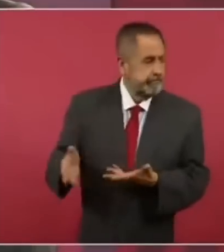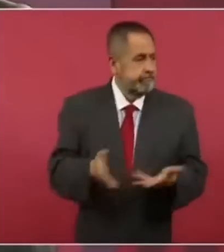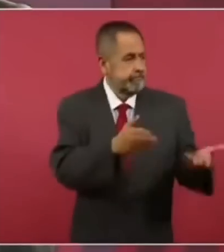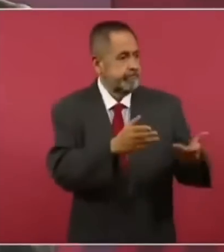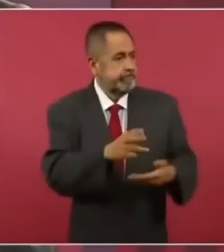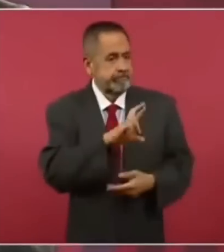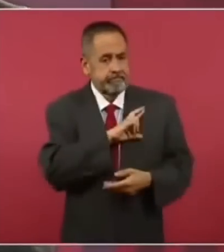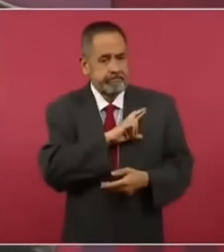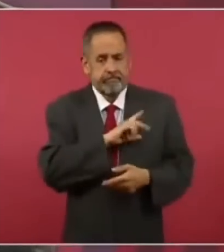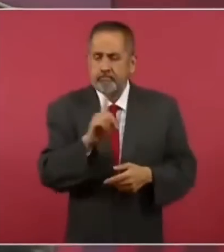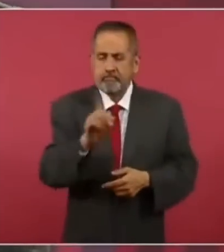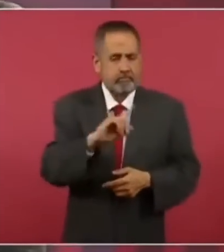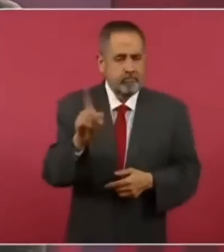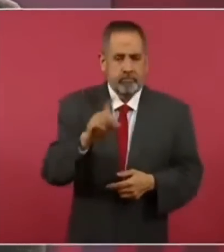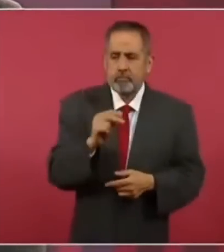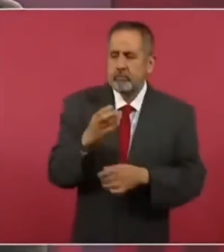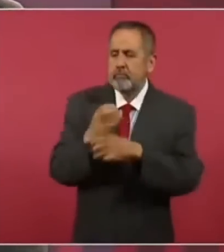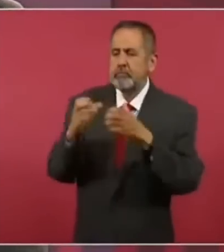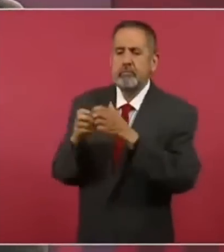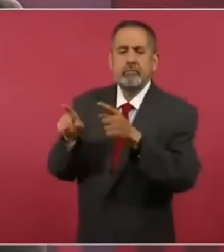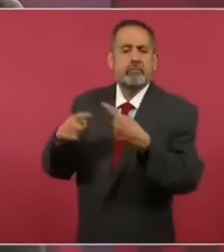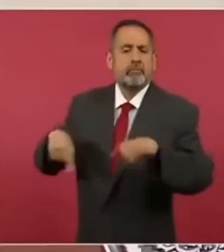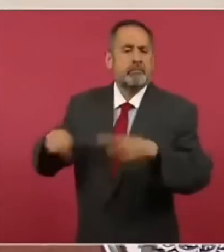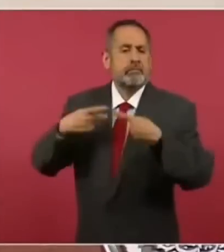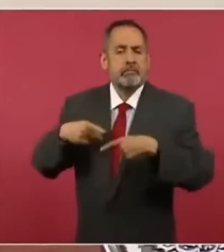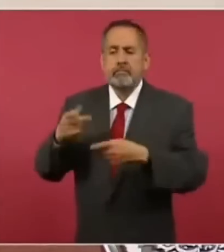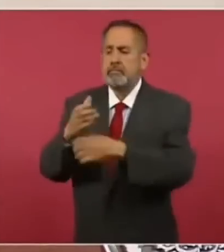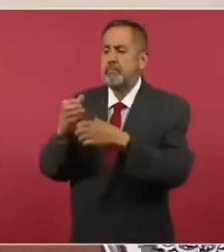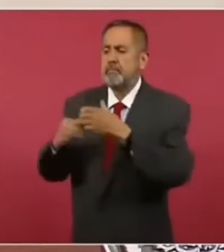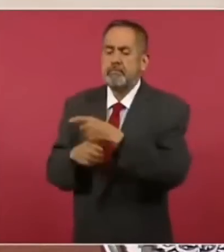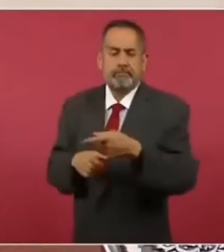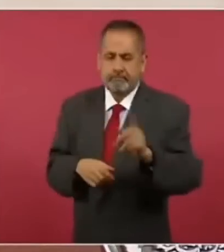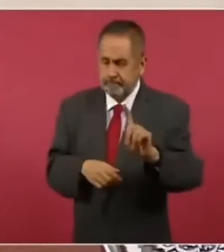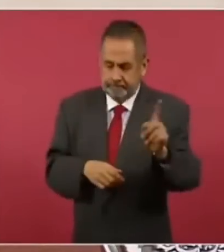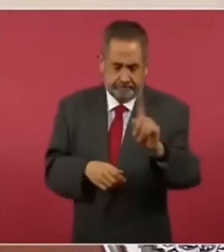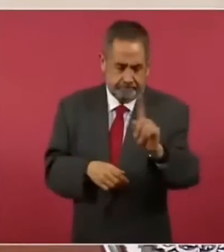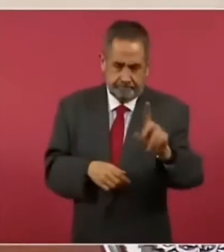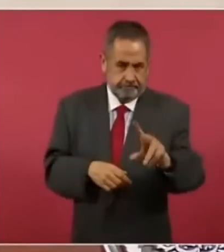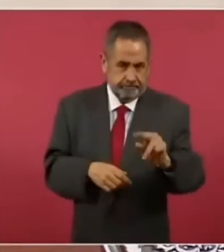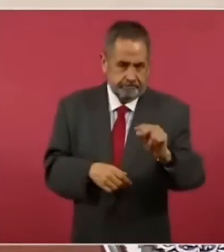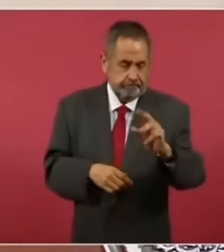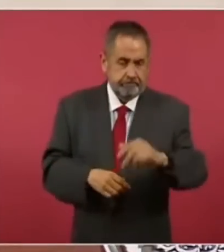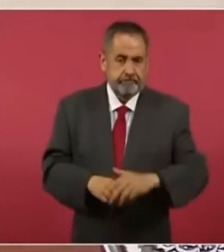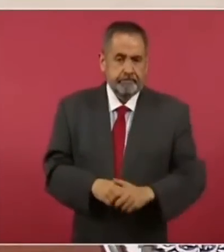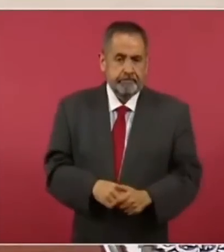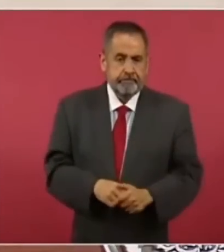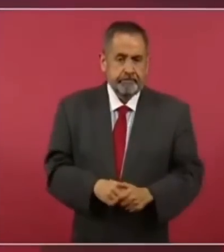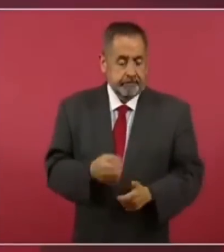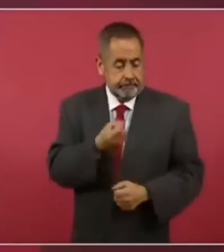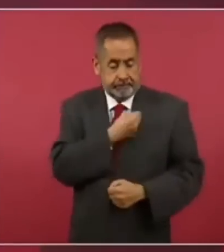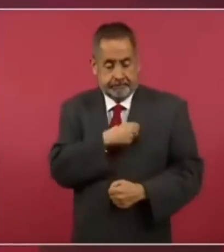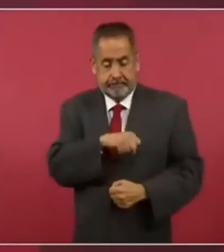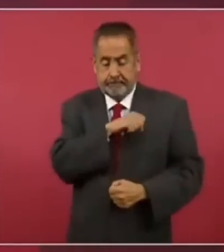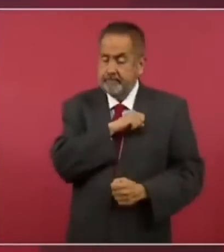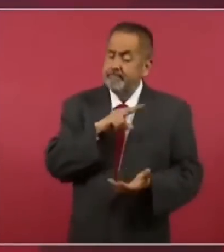No se trata de mercancías que se pueden comprar con dinero. La salud